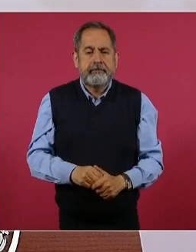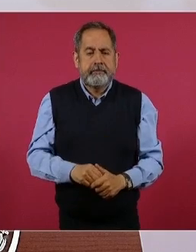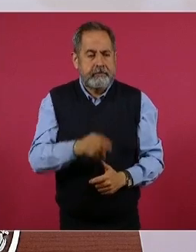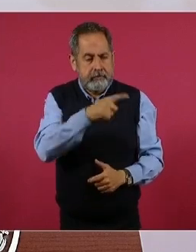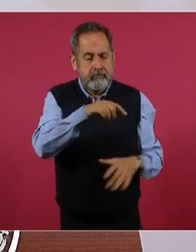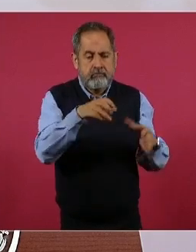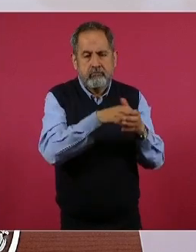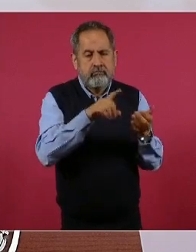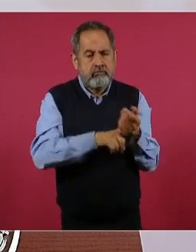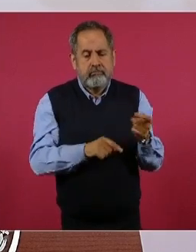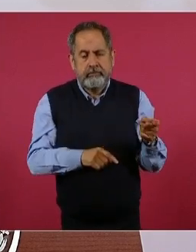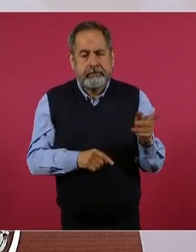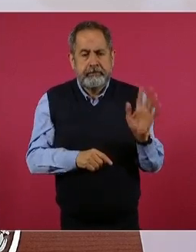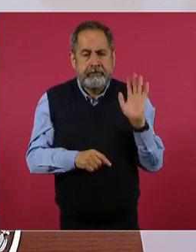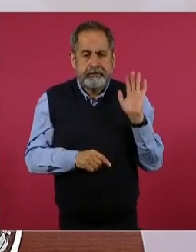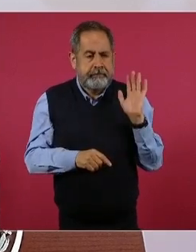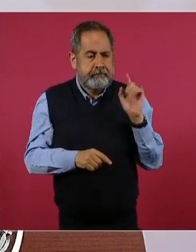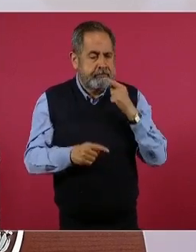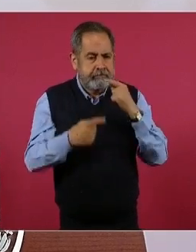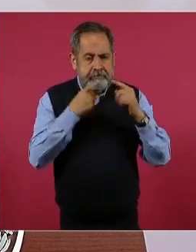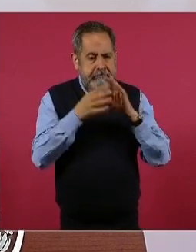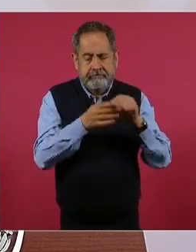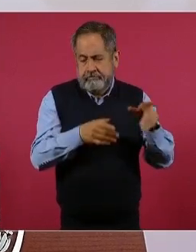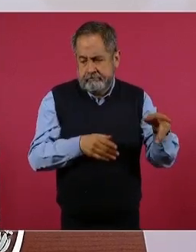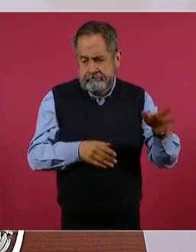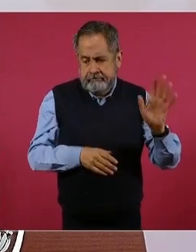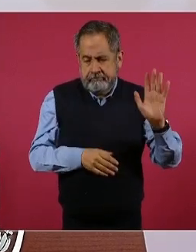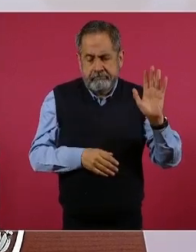tienen como práctica